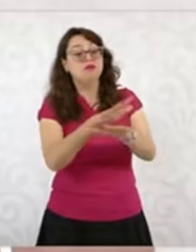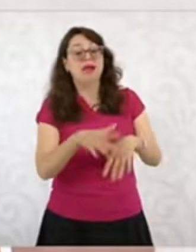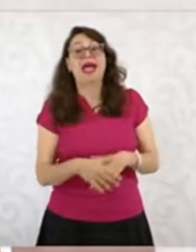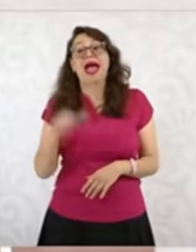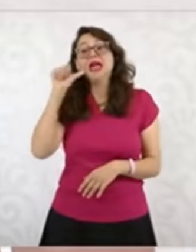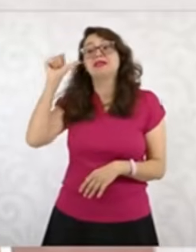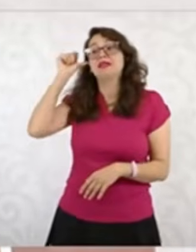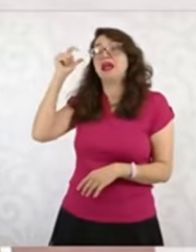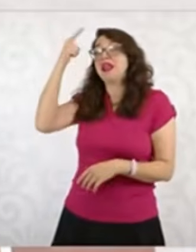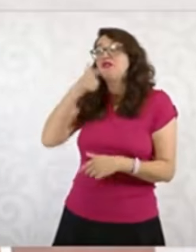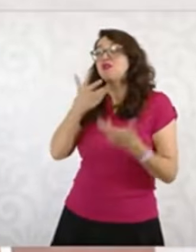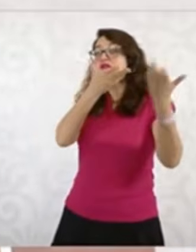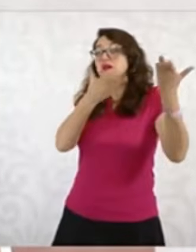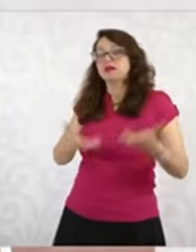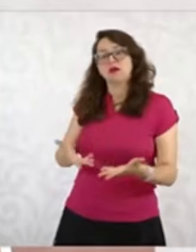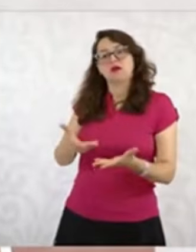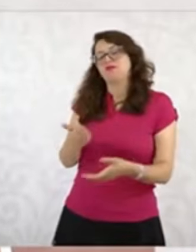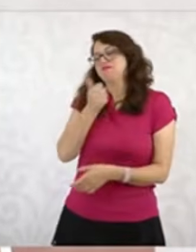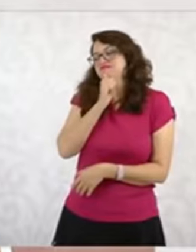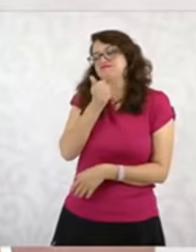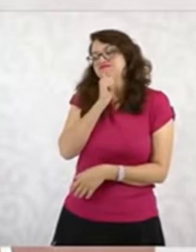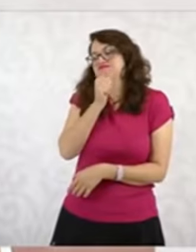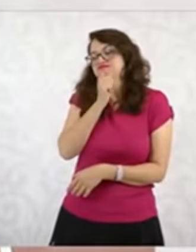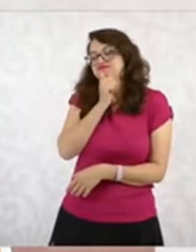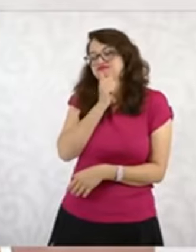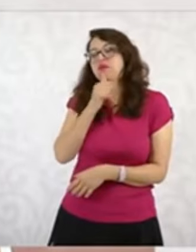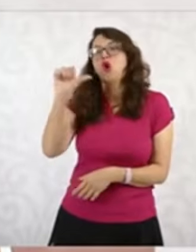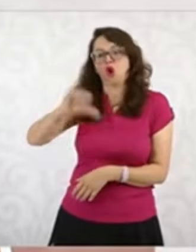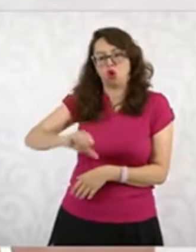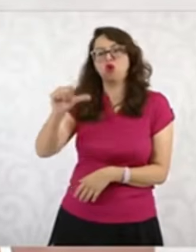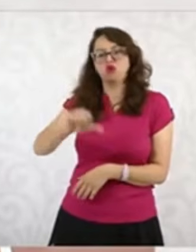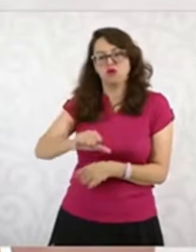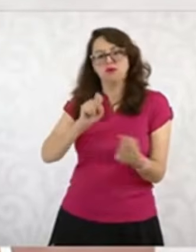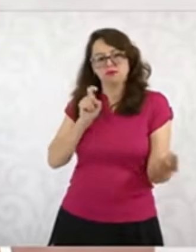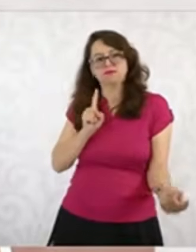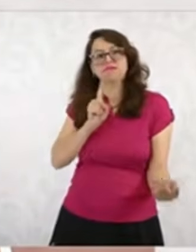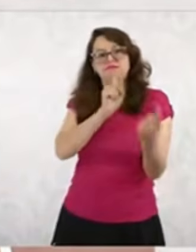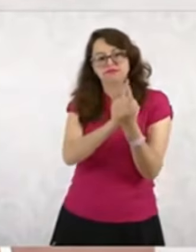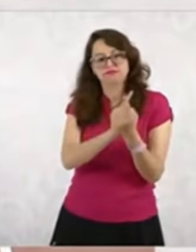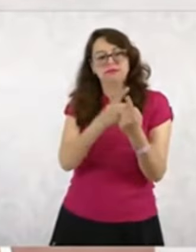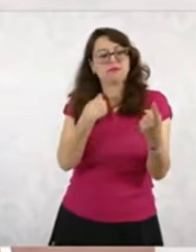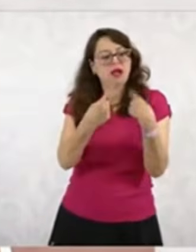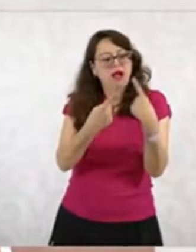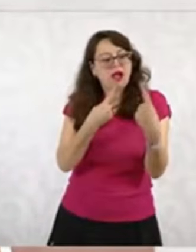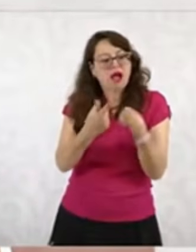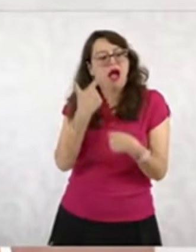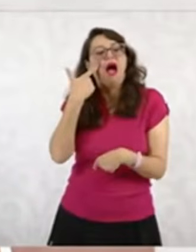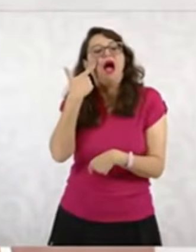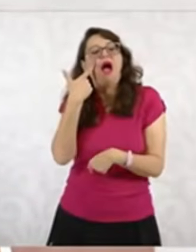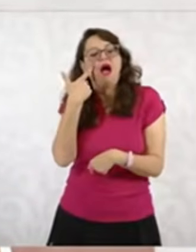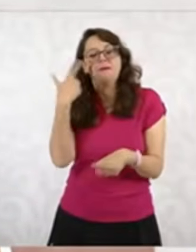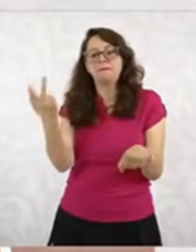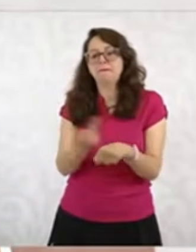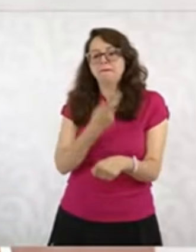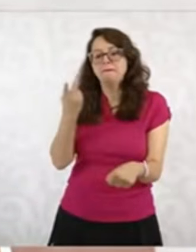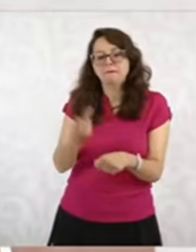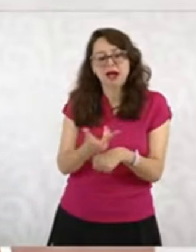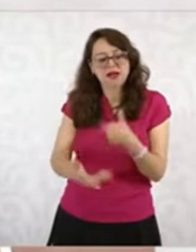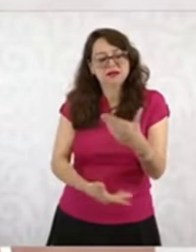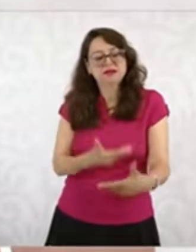lo voy a ver más tarde aquí, antes de irme, para ver cuáles fueron los resultados de este